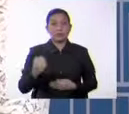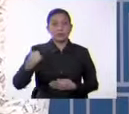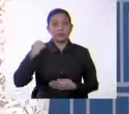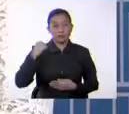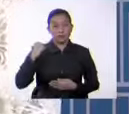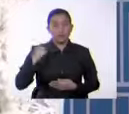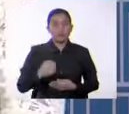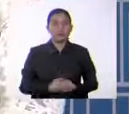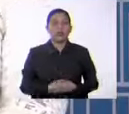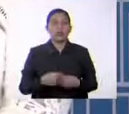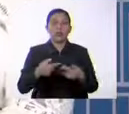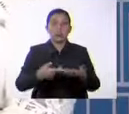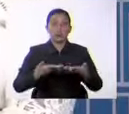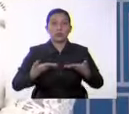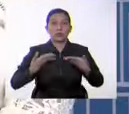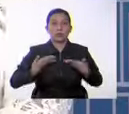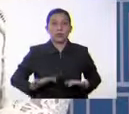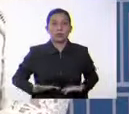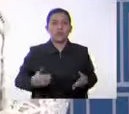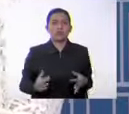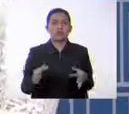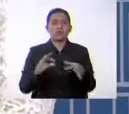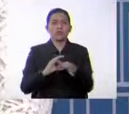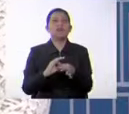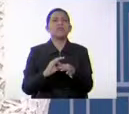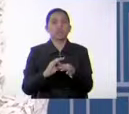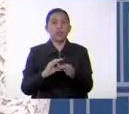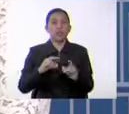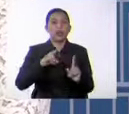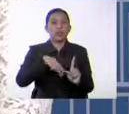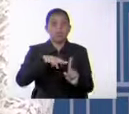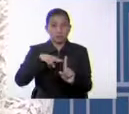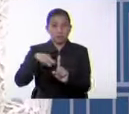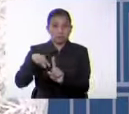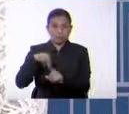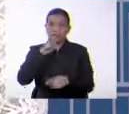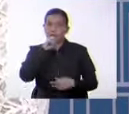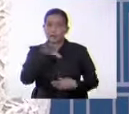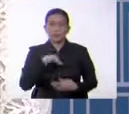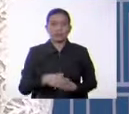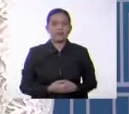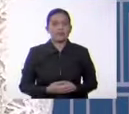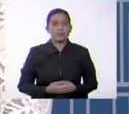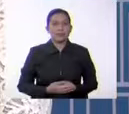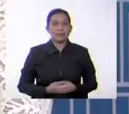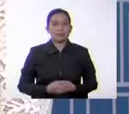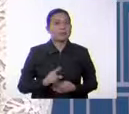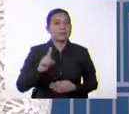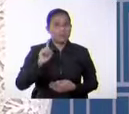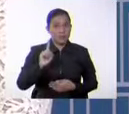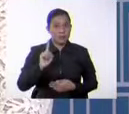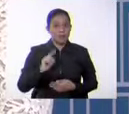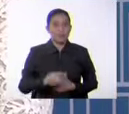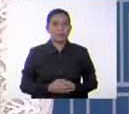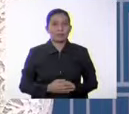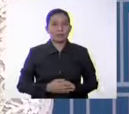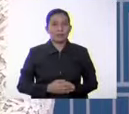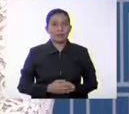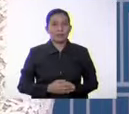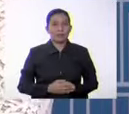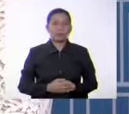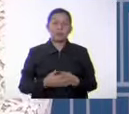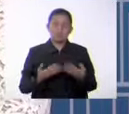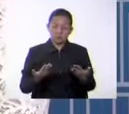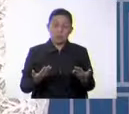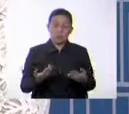los derechos humanos y los vamos a relacionar incluso con las características que hemos mencionado. En primer lugar, podríamos situar como un